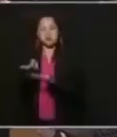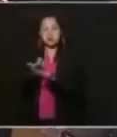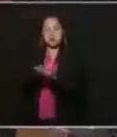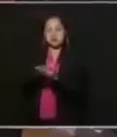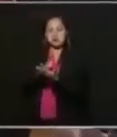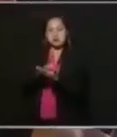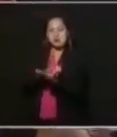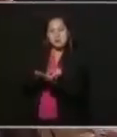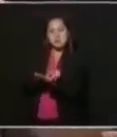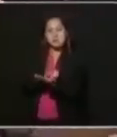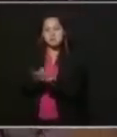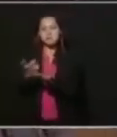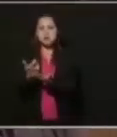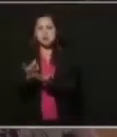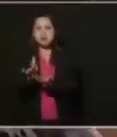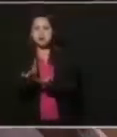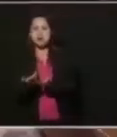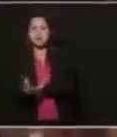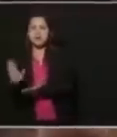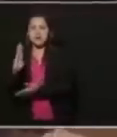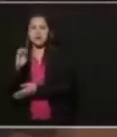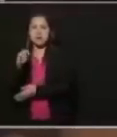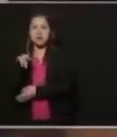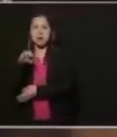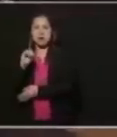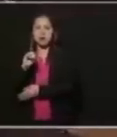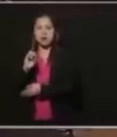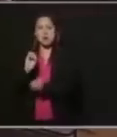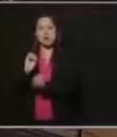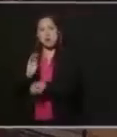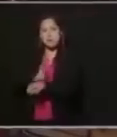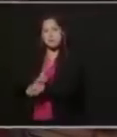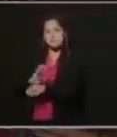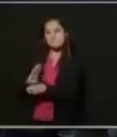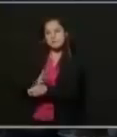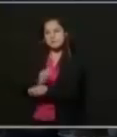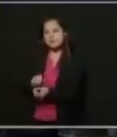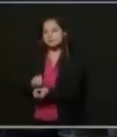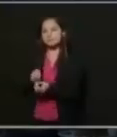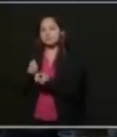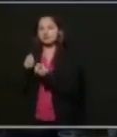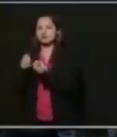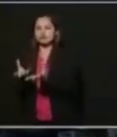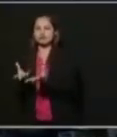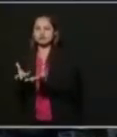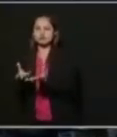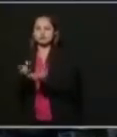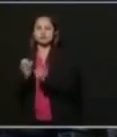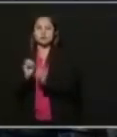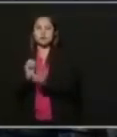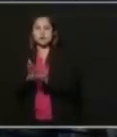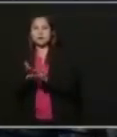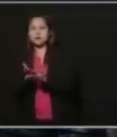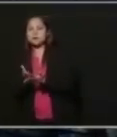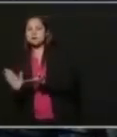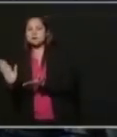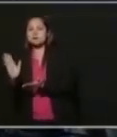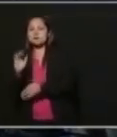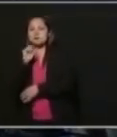bonos y hay compensaciones y hay también